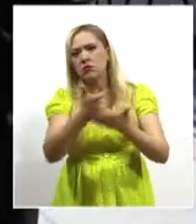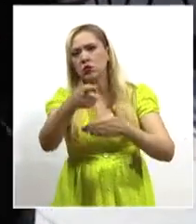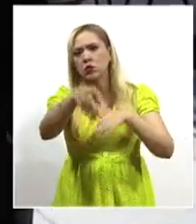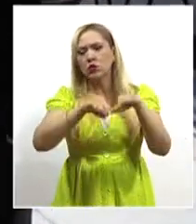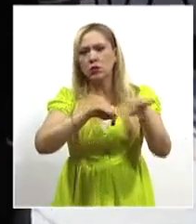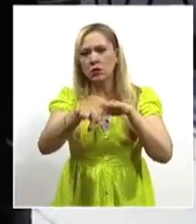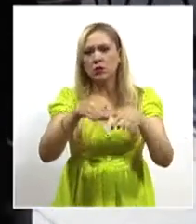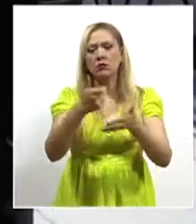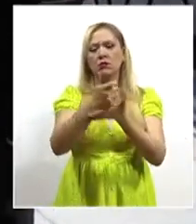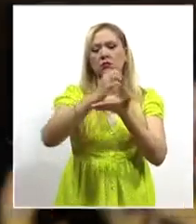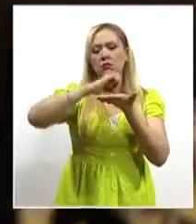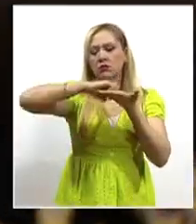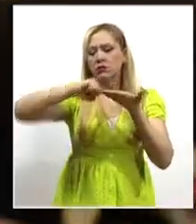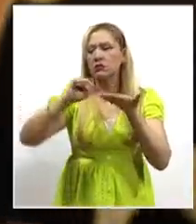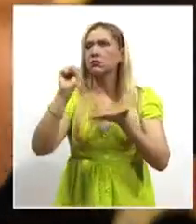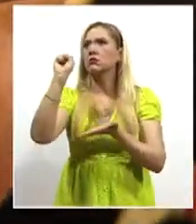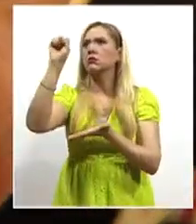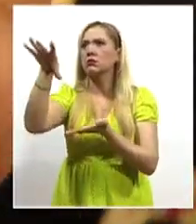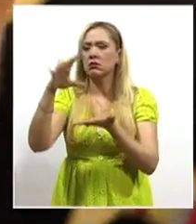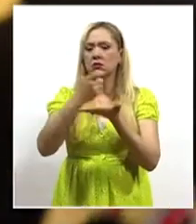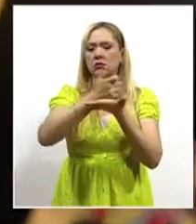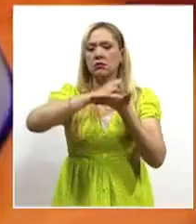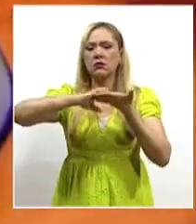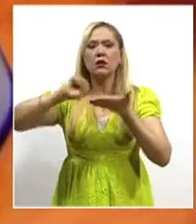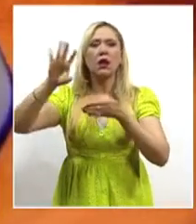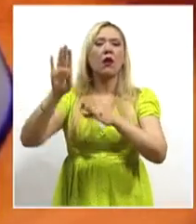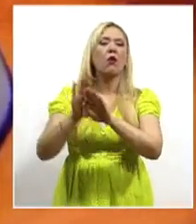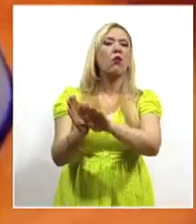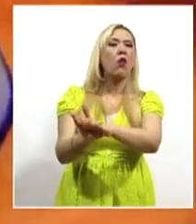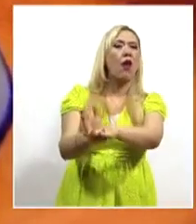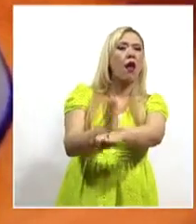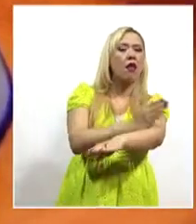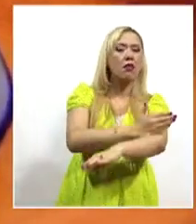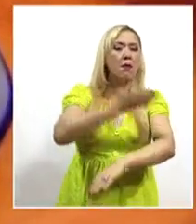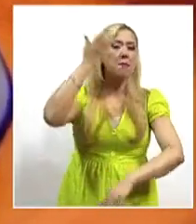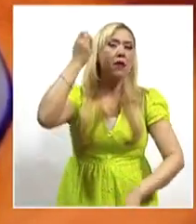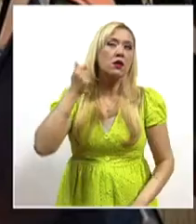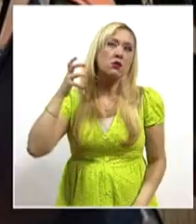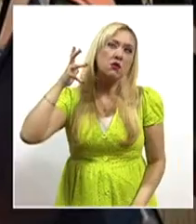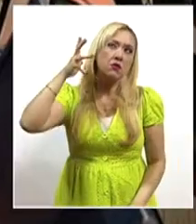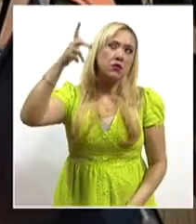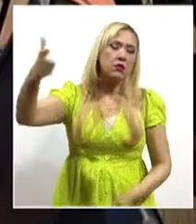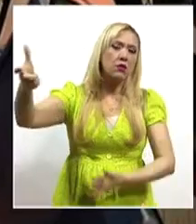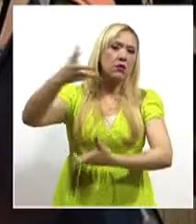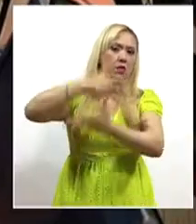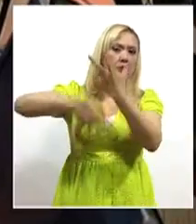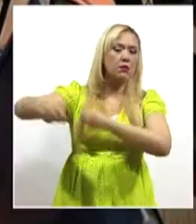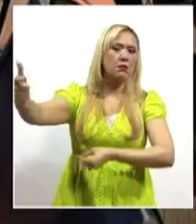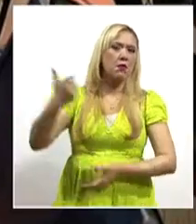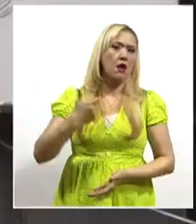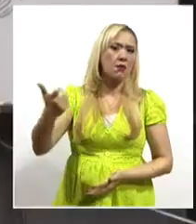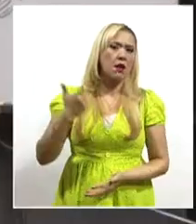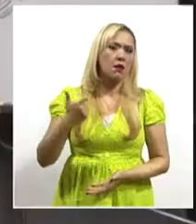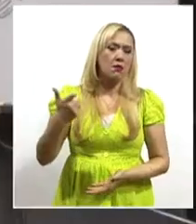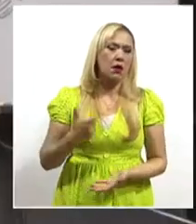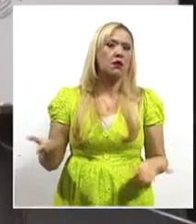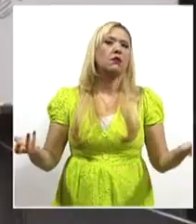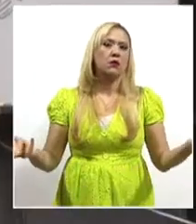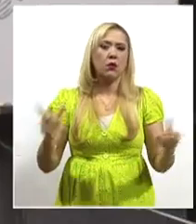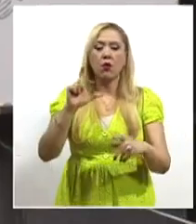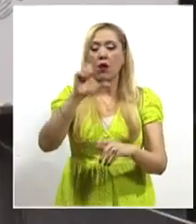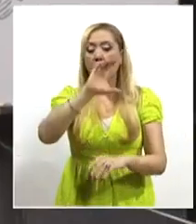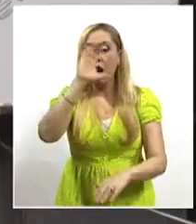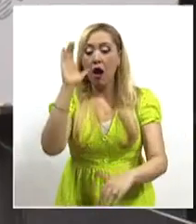labores, por lo que el derecho al pago o devolución del fondo de retiro, pensión o jubilación se configura al terminar la relación